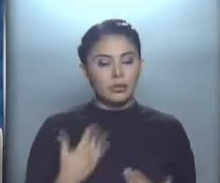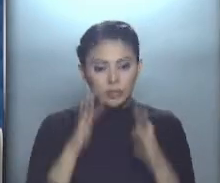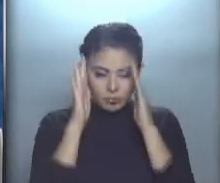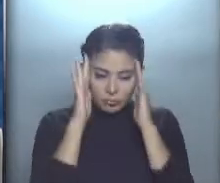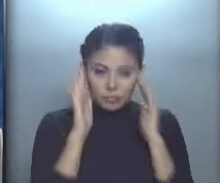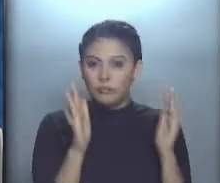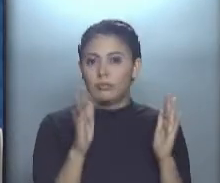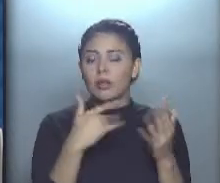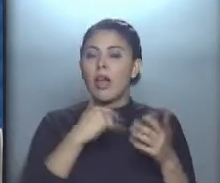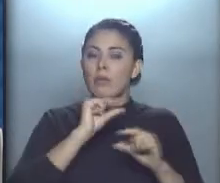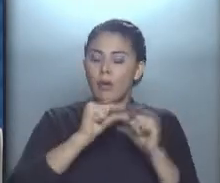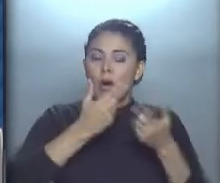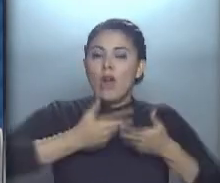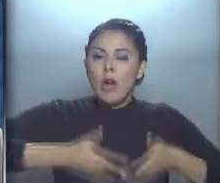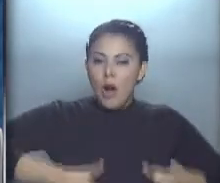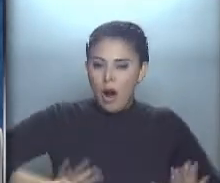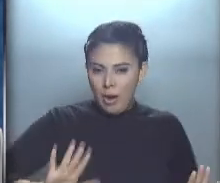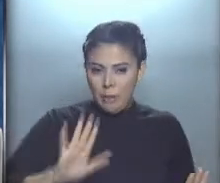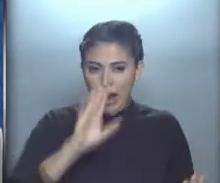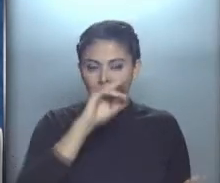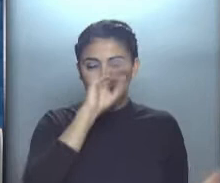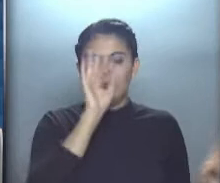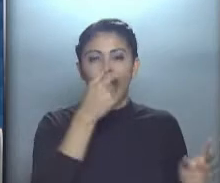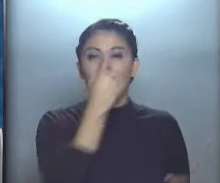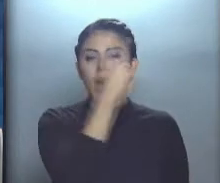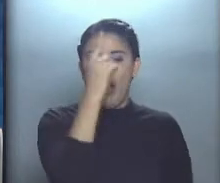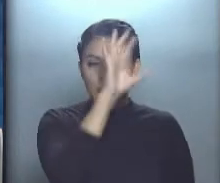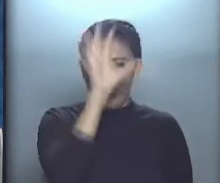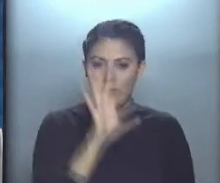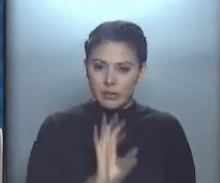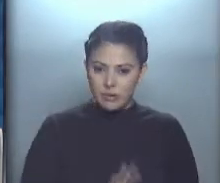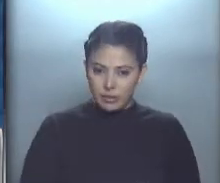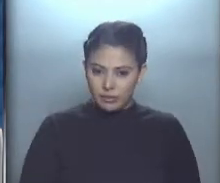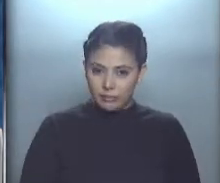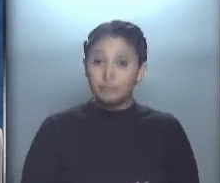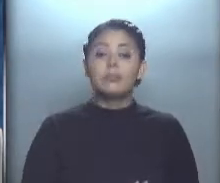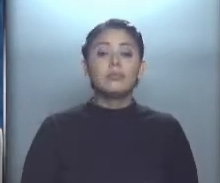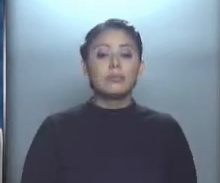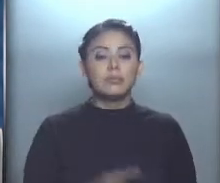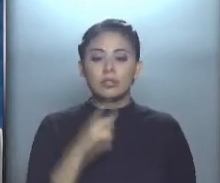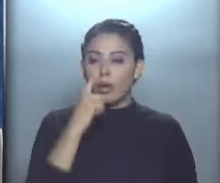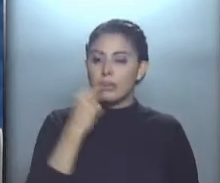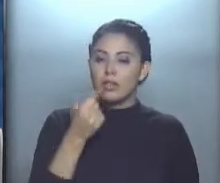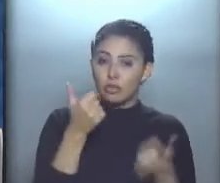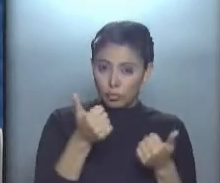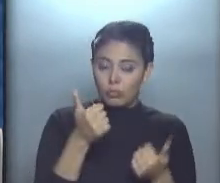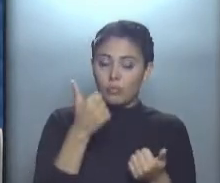de normalización desde el punto de vista de cada una de las provincias. ¿Cómo le va? Buen día, ministro. Gonzalo Asís, de TN,